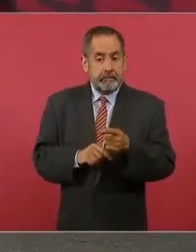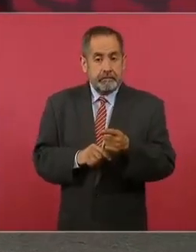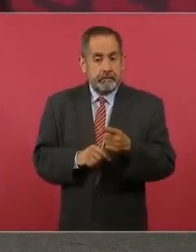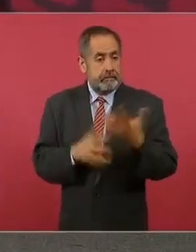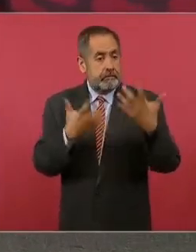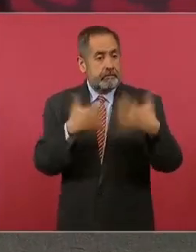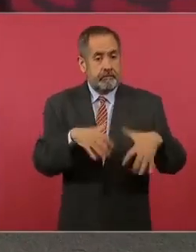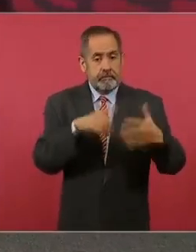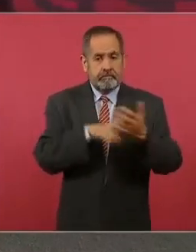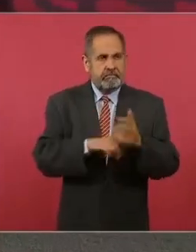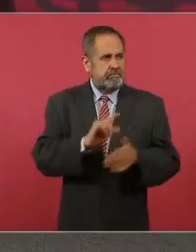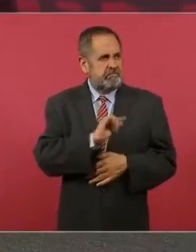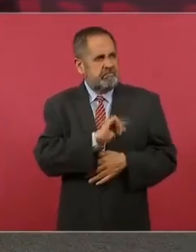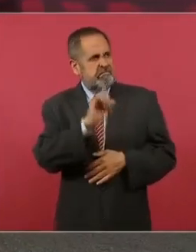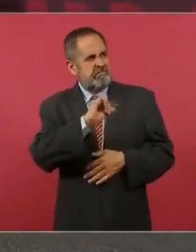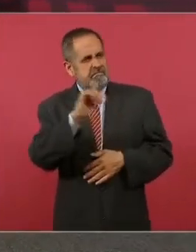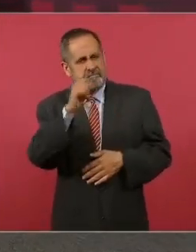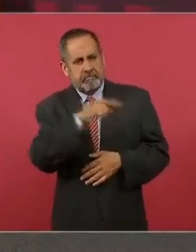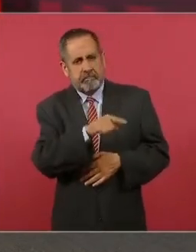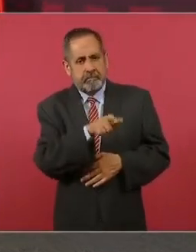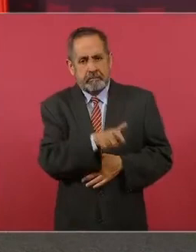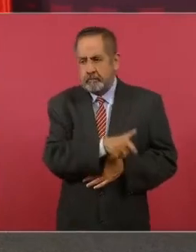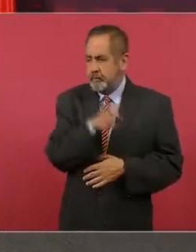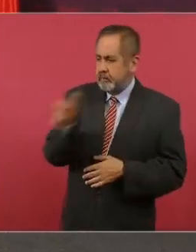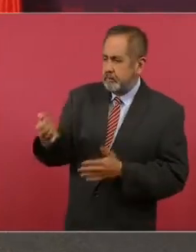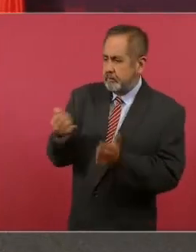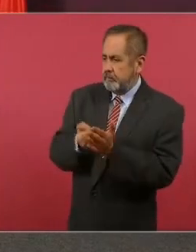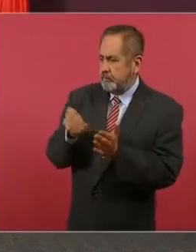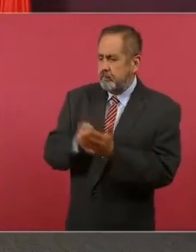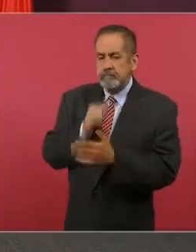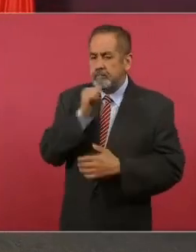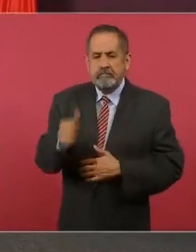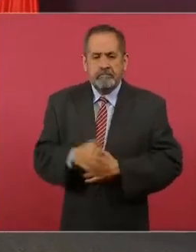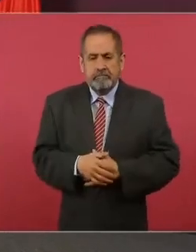las empresas más famosas, no pagaban impuestos.